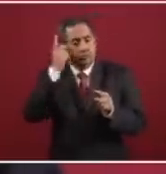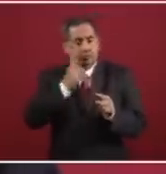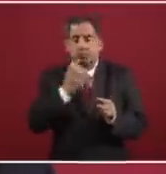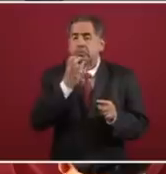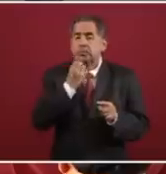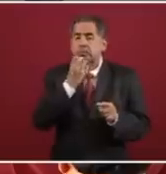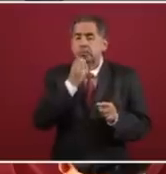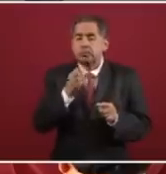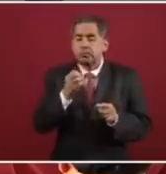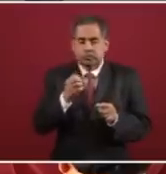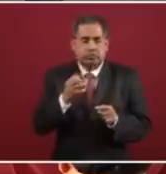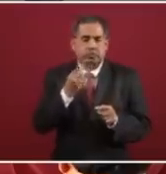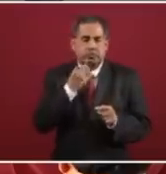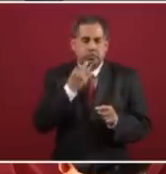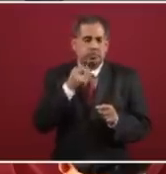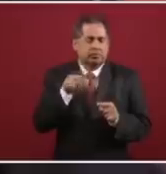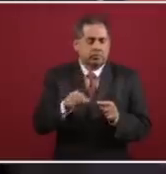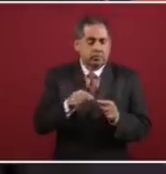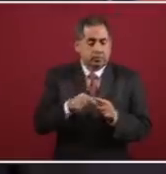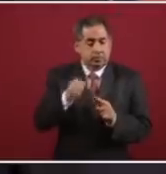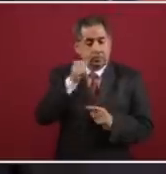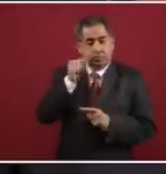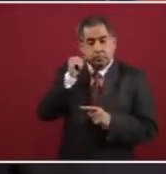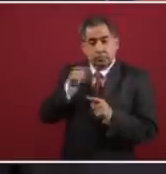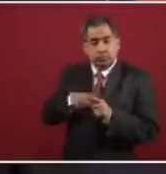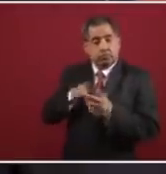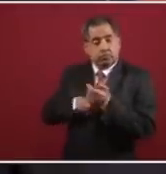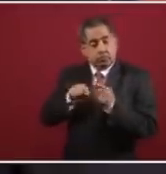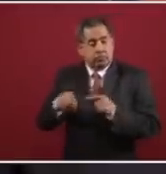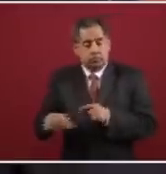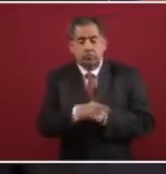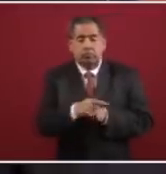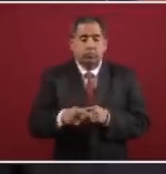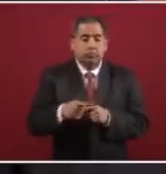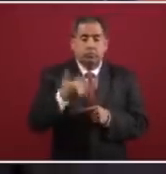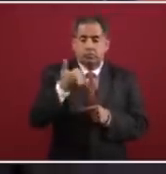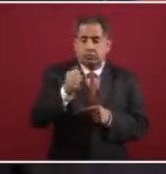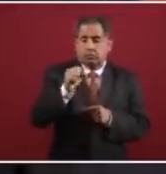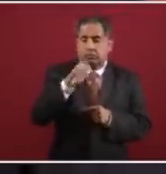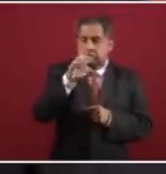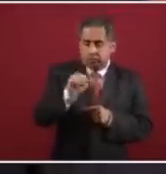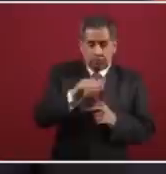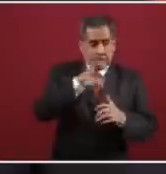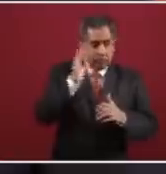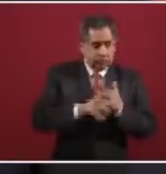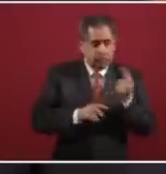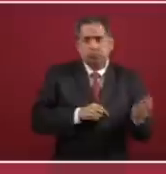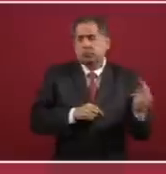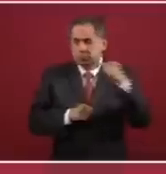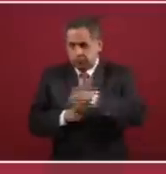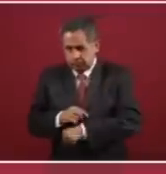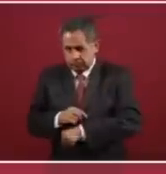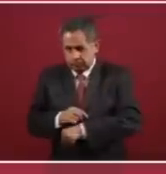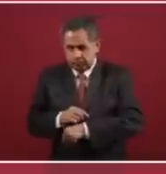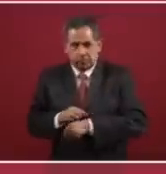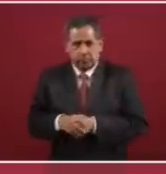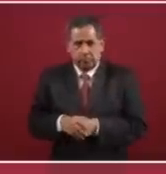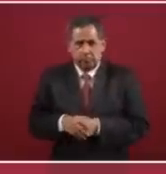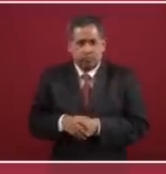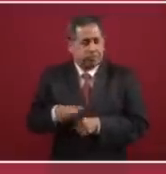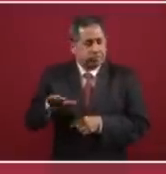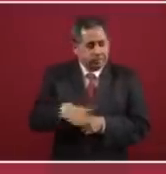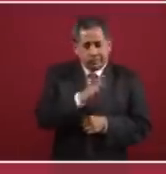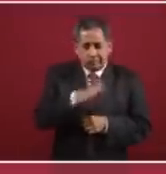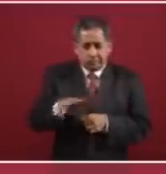ayer a la Yesca y regresar. El camino,